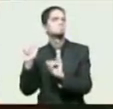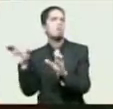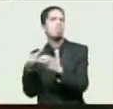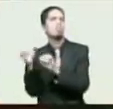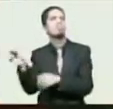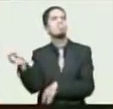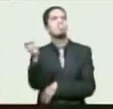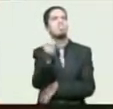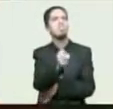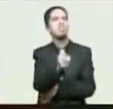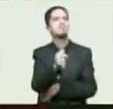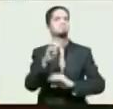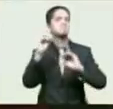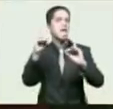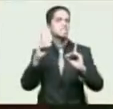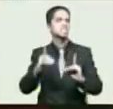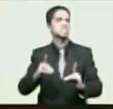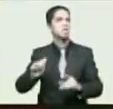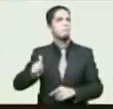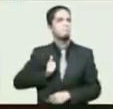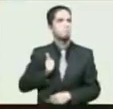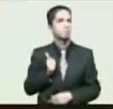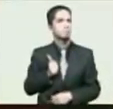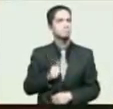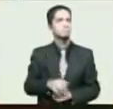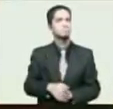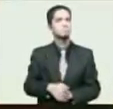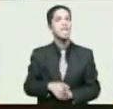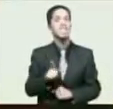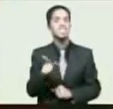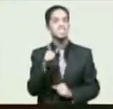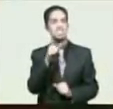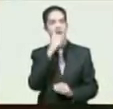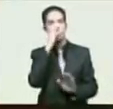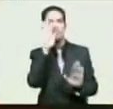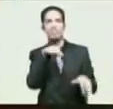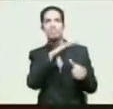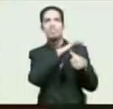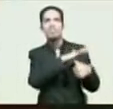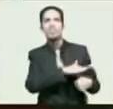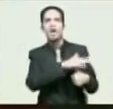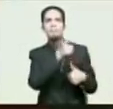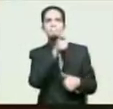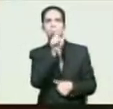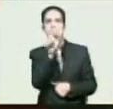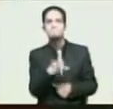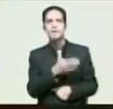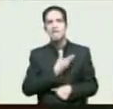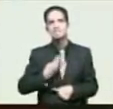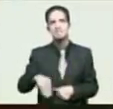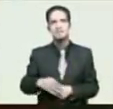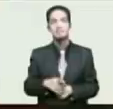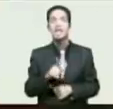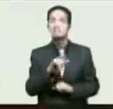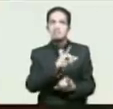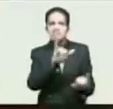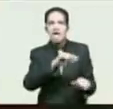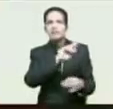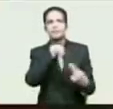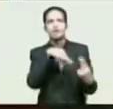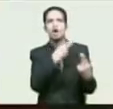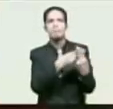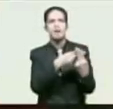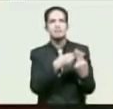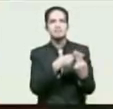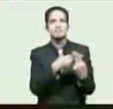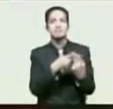económicos, y subordinaban a un presidente electo por el pueblo a las decisiones de esos grupos económicos. Eso se acabó con Chávez